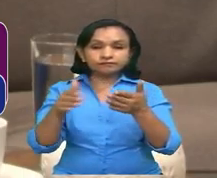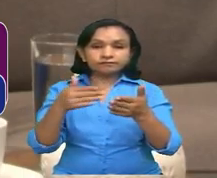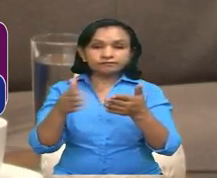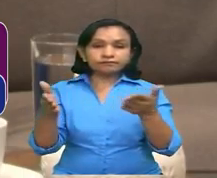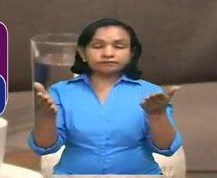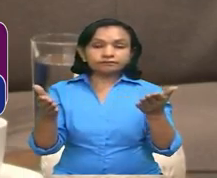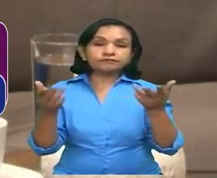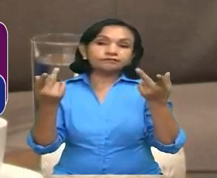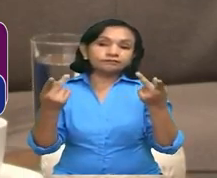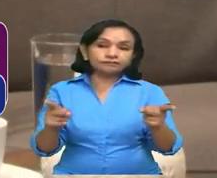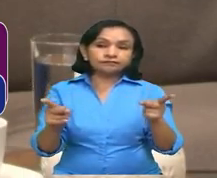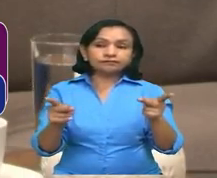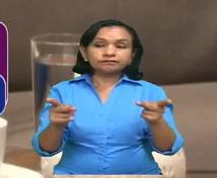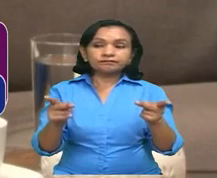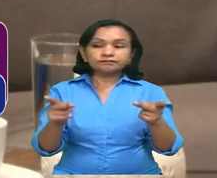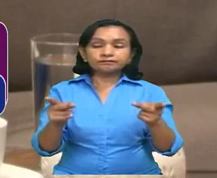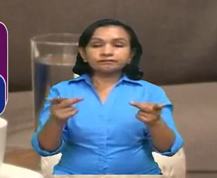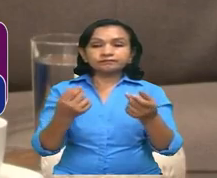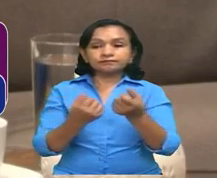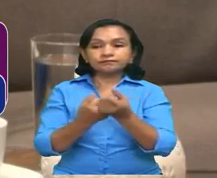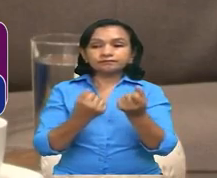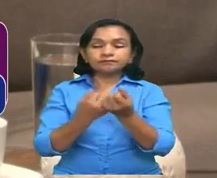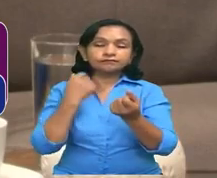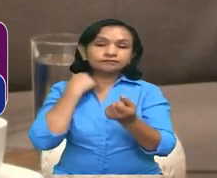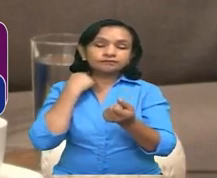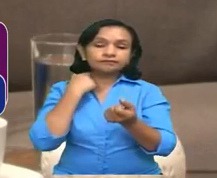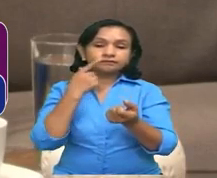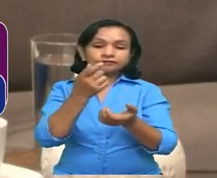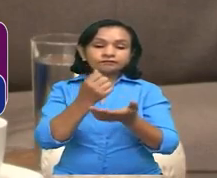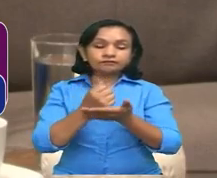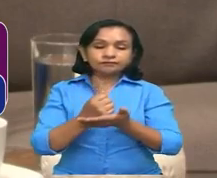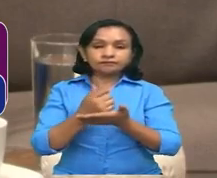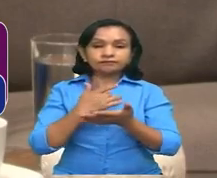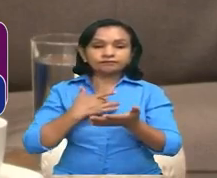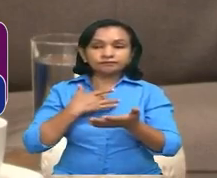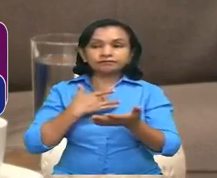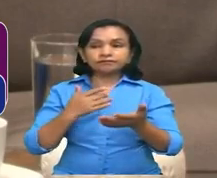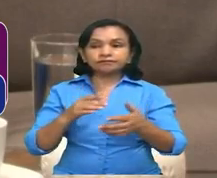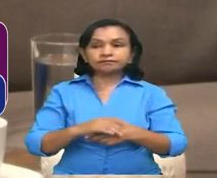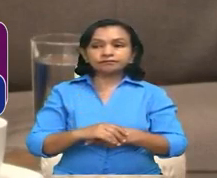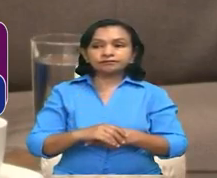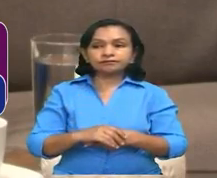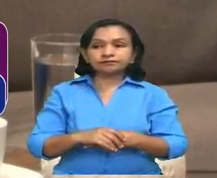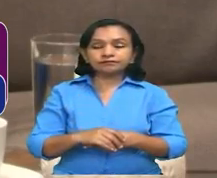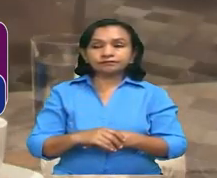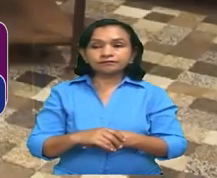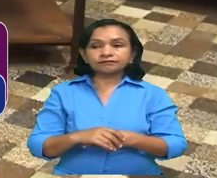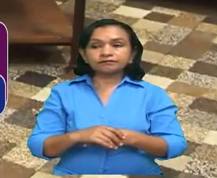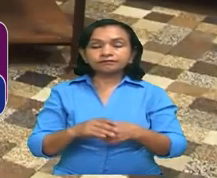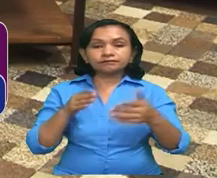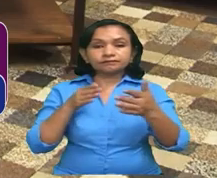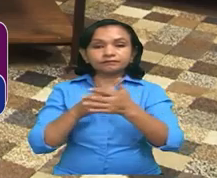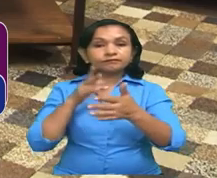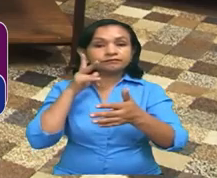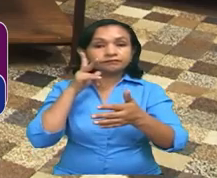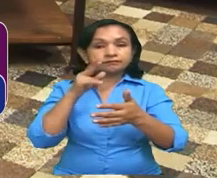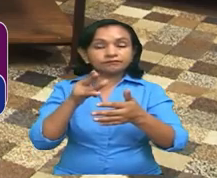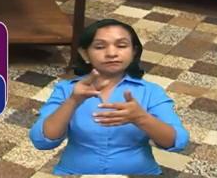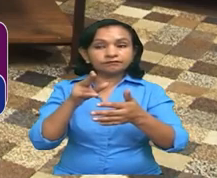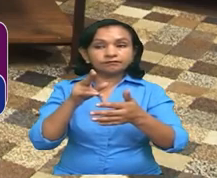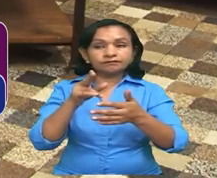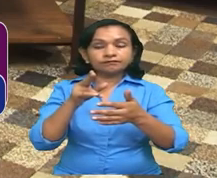son las condiciones para que ellos puedan negociar, puedan establecer esas alianzas comerciales que le beneficien a